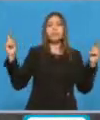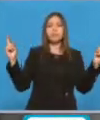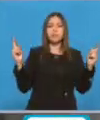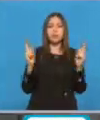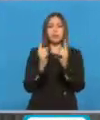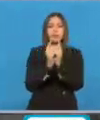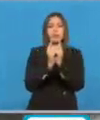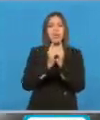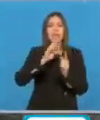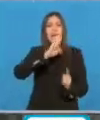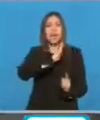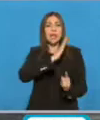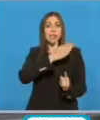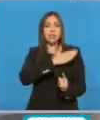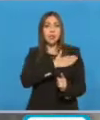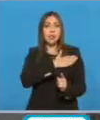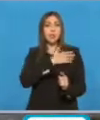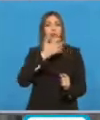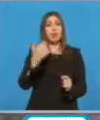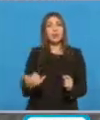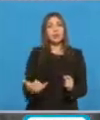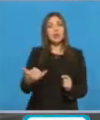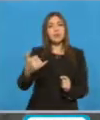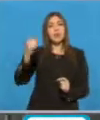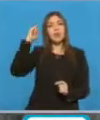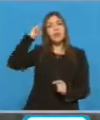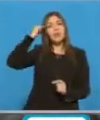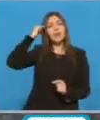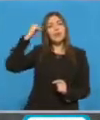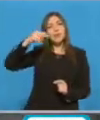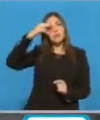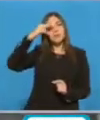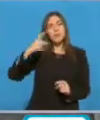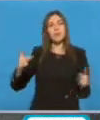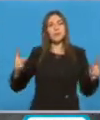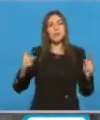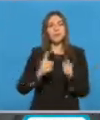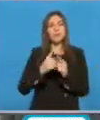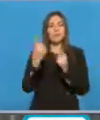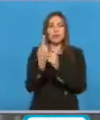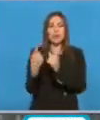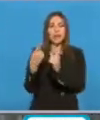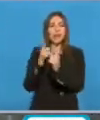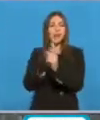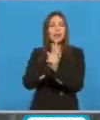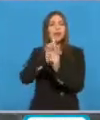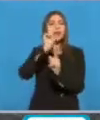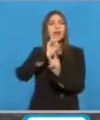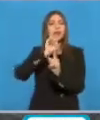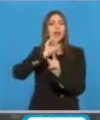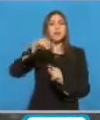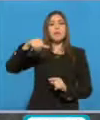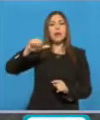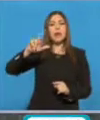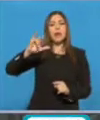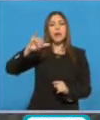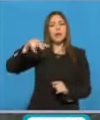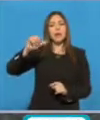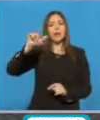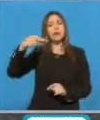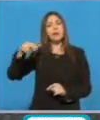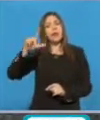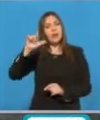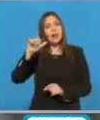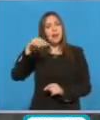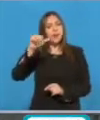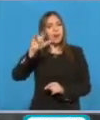e indígenas, y atrás doña Marina, la Malinche, personaje bien interesante que